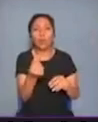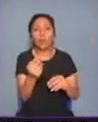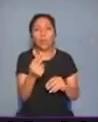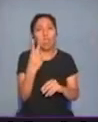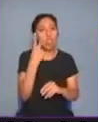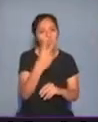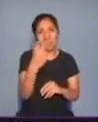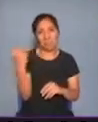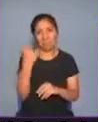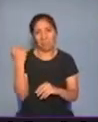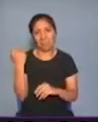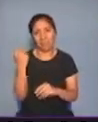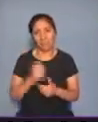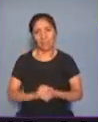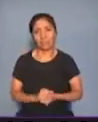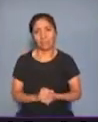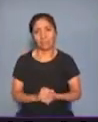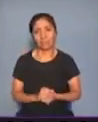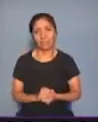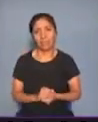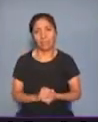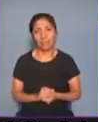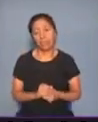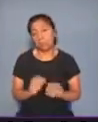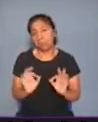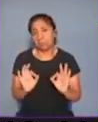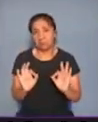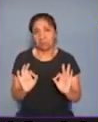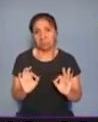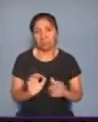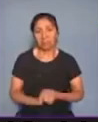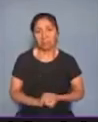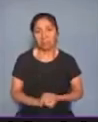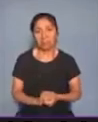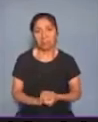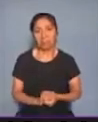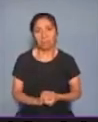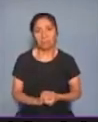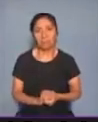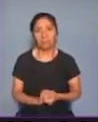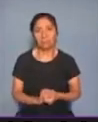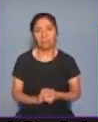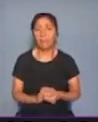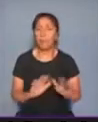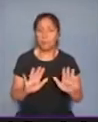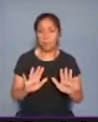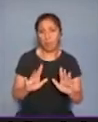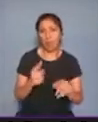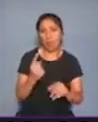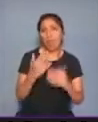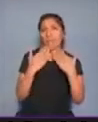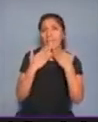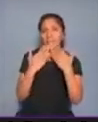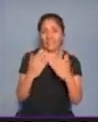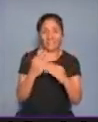2000 pes este y bueno acá Este dejame agradecer